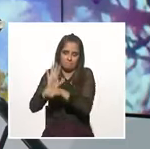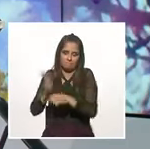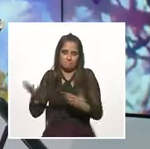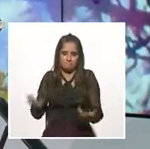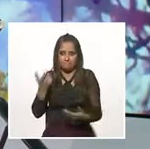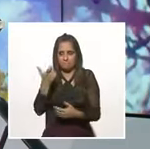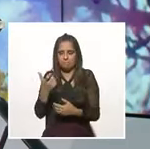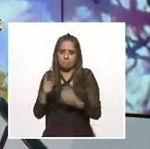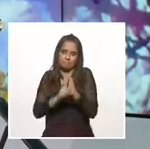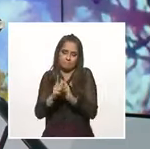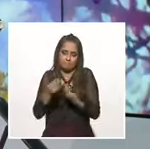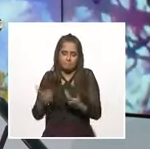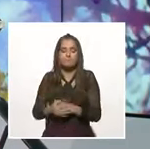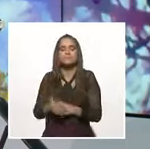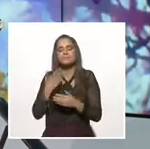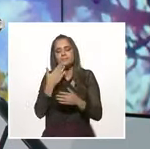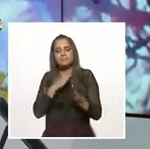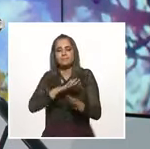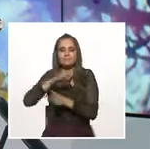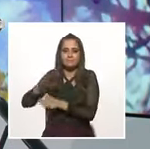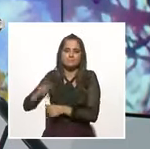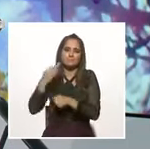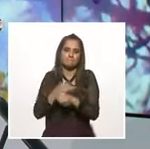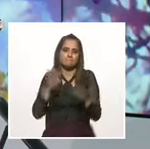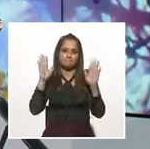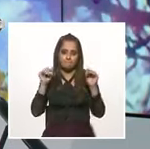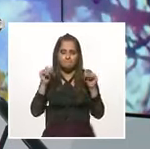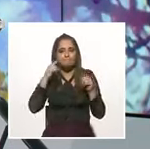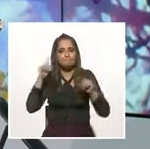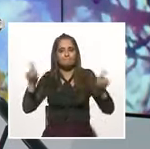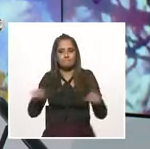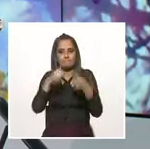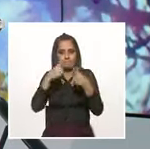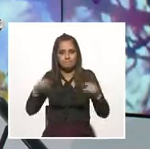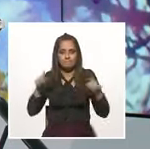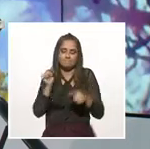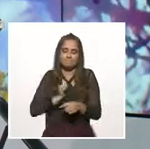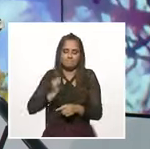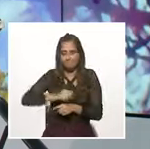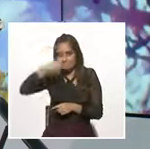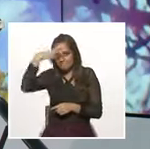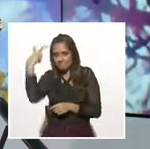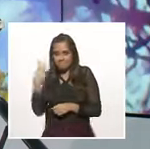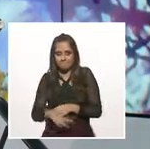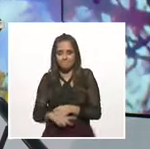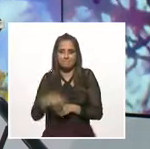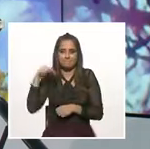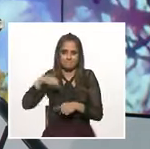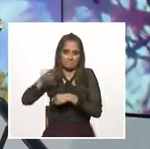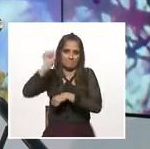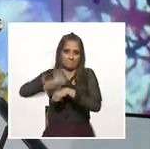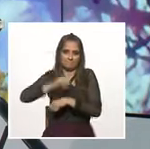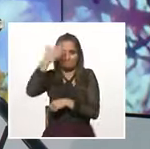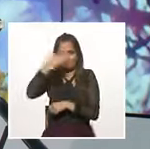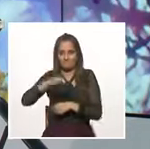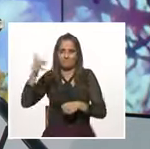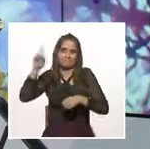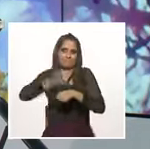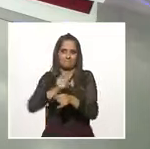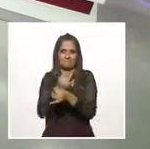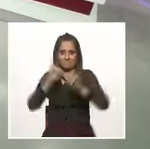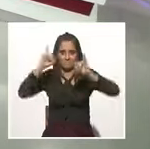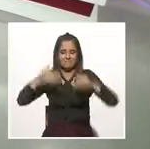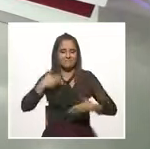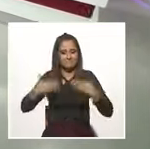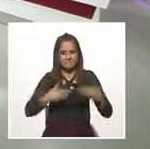momento ya de despedirnos y nos vamos a despedir musicalmente con música tradicional mexicana en esta semana patria. Así que